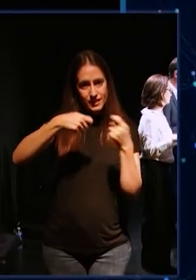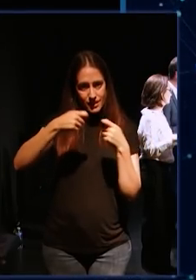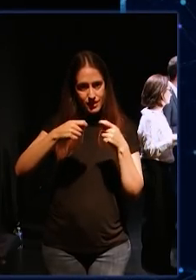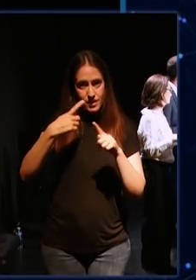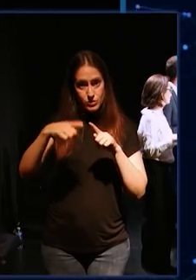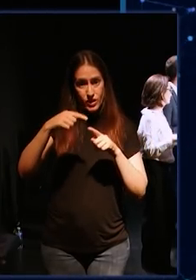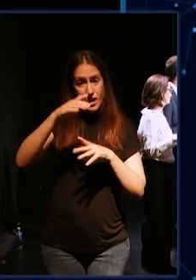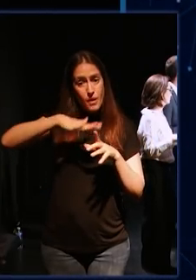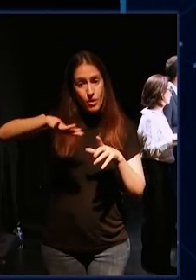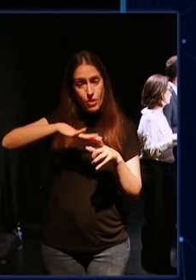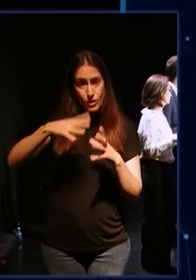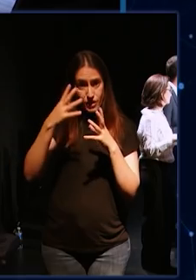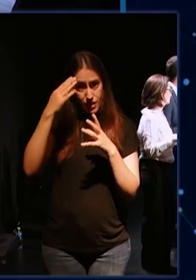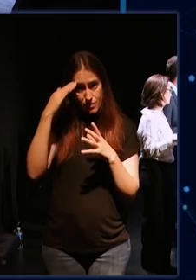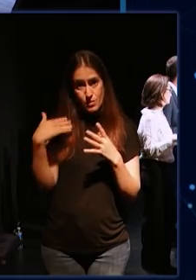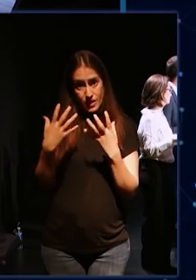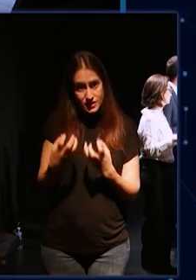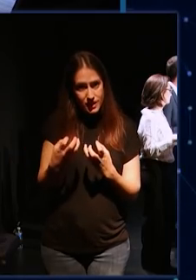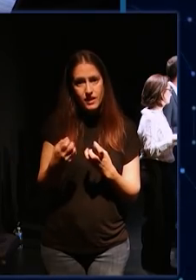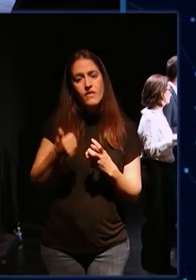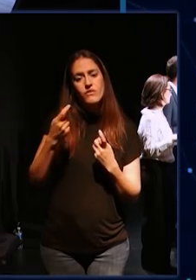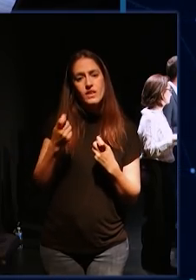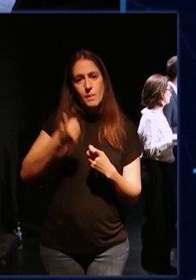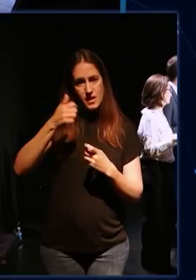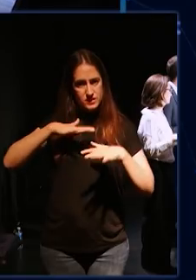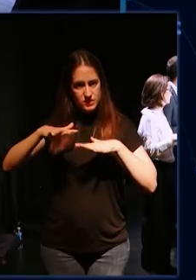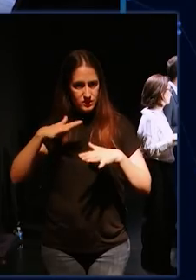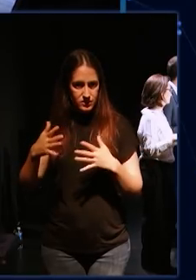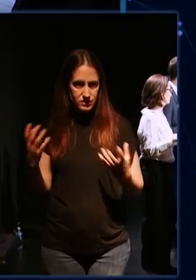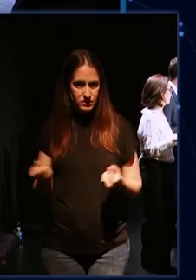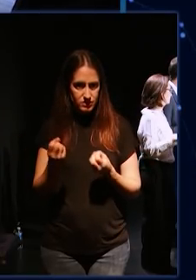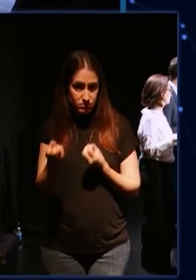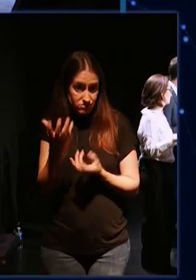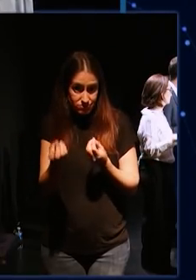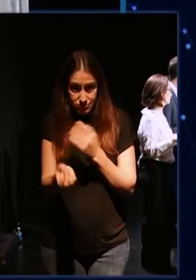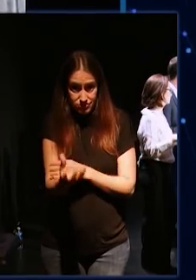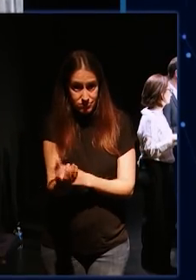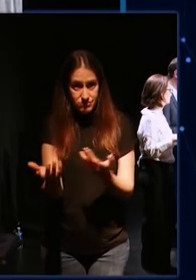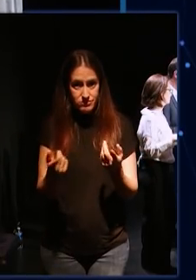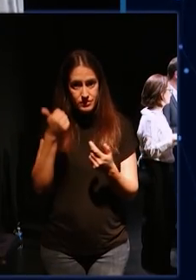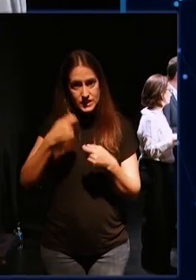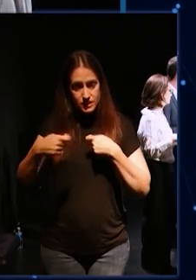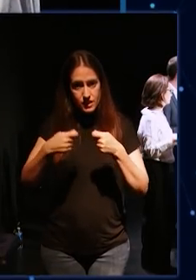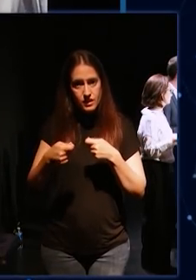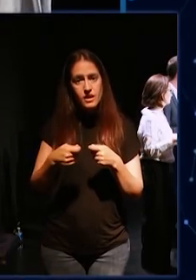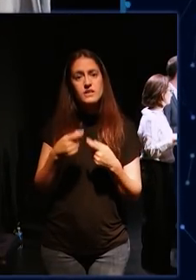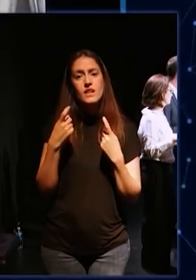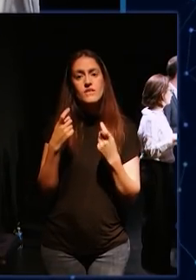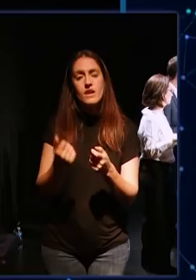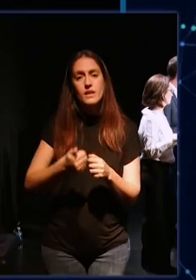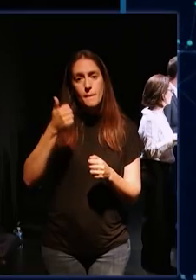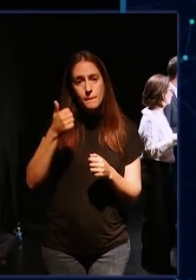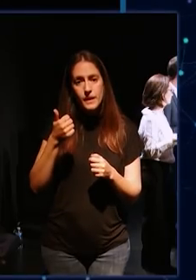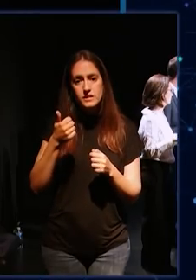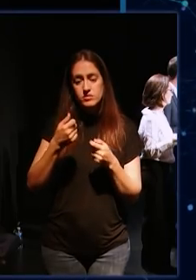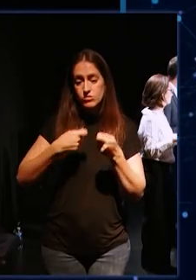para dinamizar el barrio. Hay que promover en esos barrios la especialización comercial, el comercio y el comercio